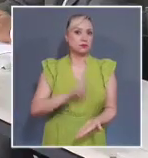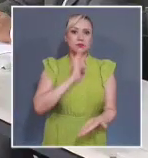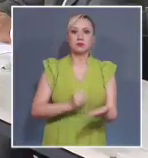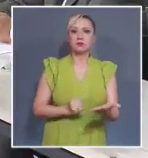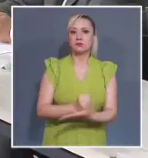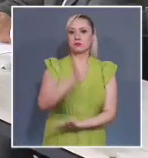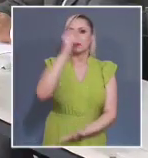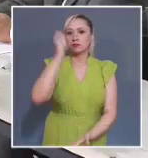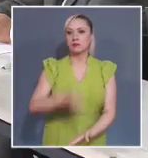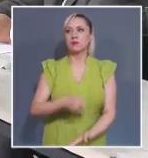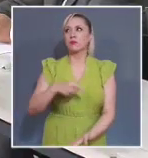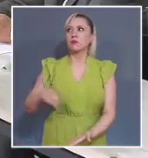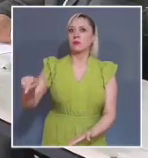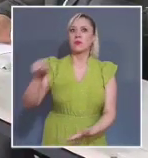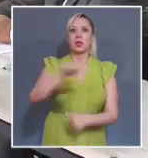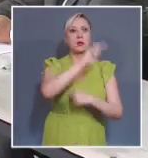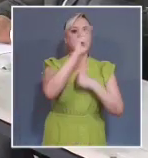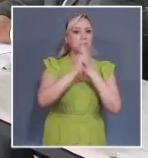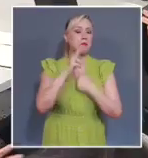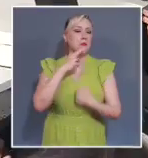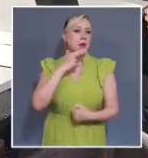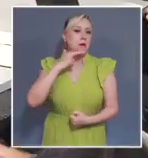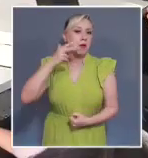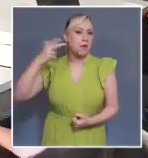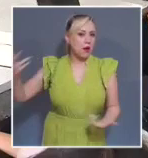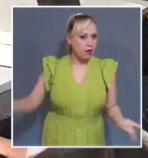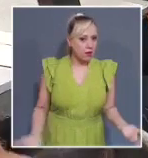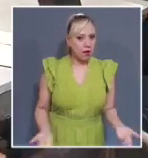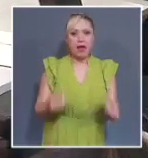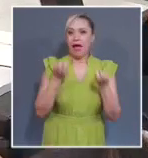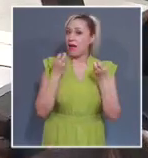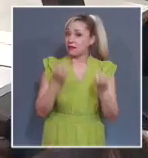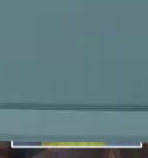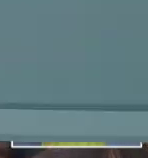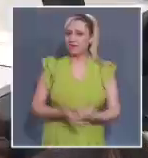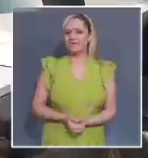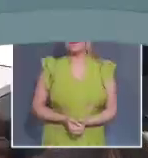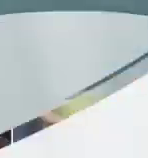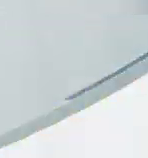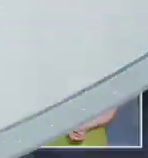cuestión. Para el canal del Poder Judicial de la Federación, Laura Murillo.